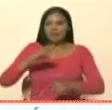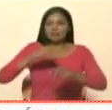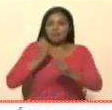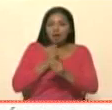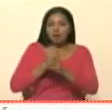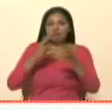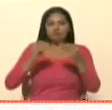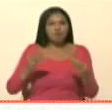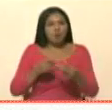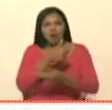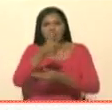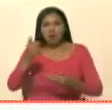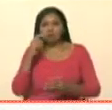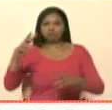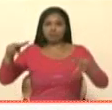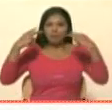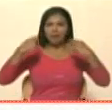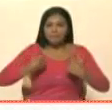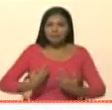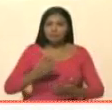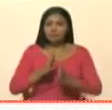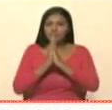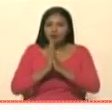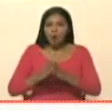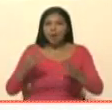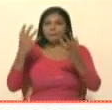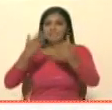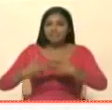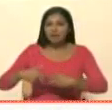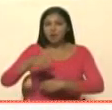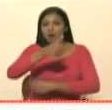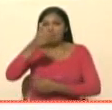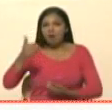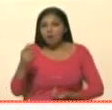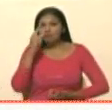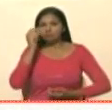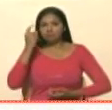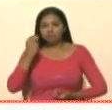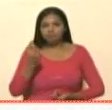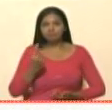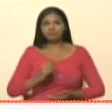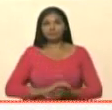Trabajadores, trabajadoras que me escuchan, empresarios, empresarias,